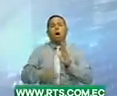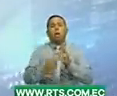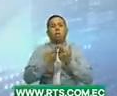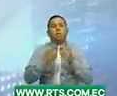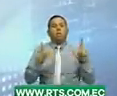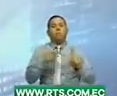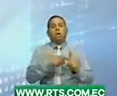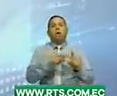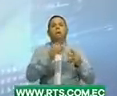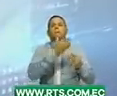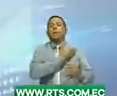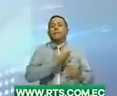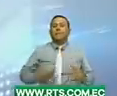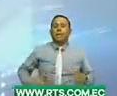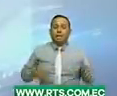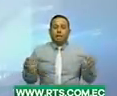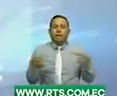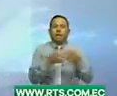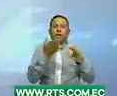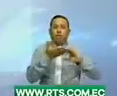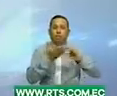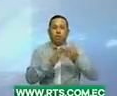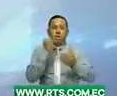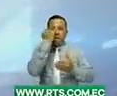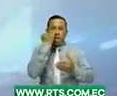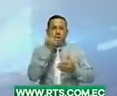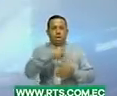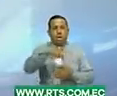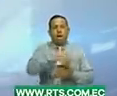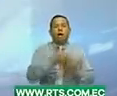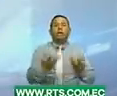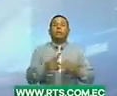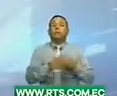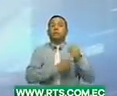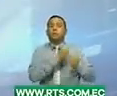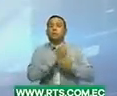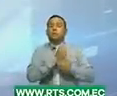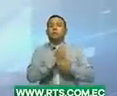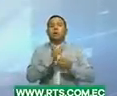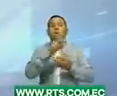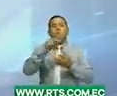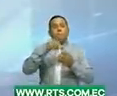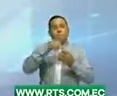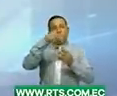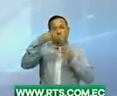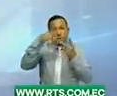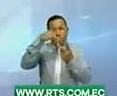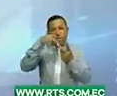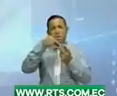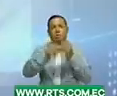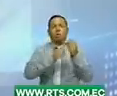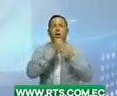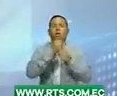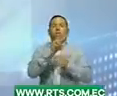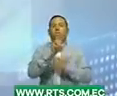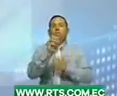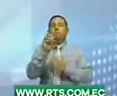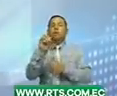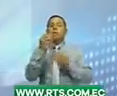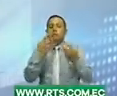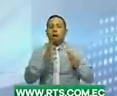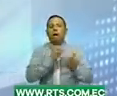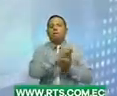de la Ecuarunari, concejal de Cuenca en 1996, prefecto de Azuayas a octubre de 2020.